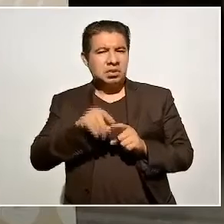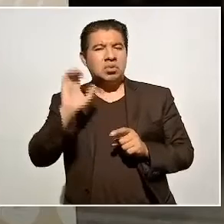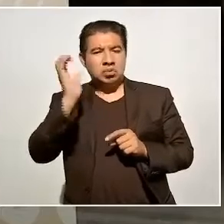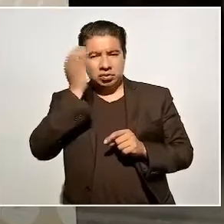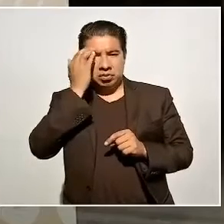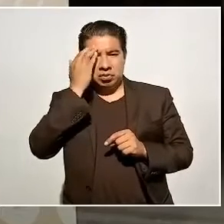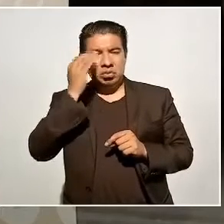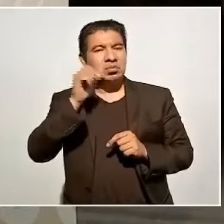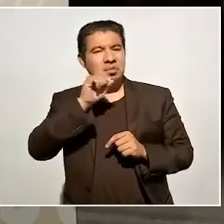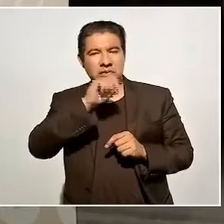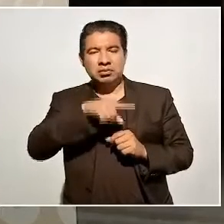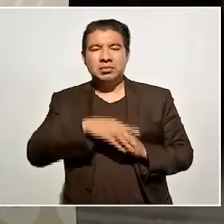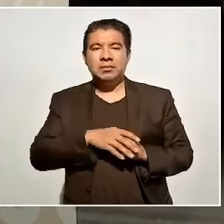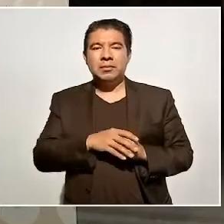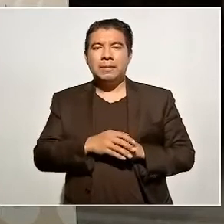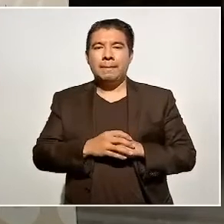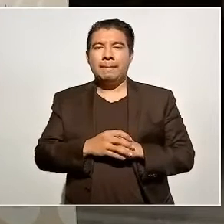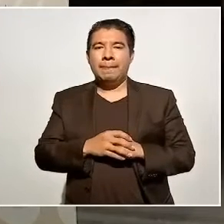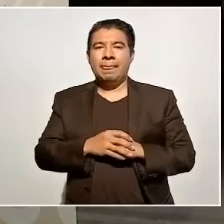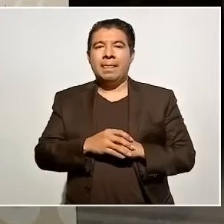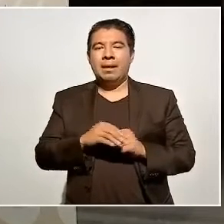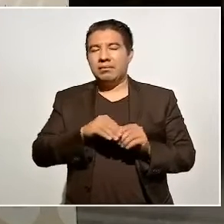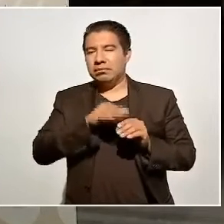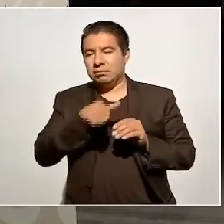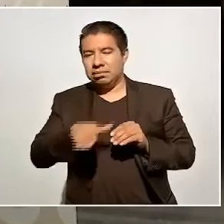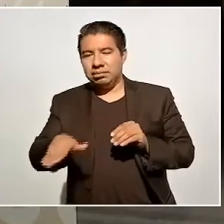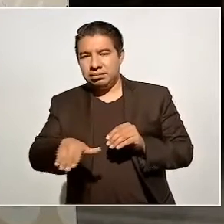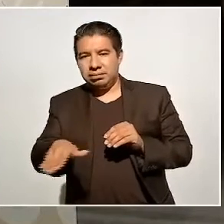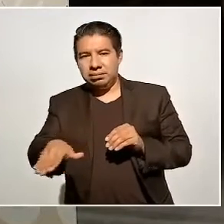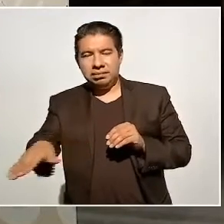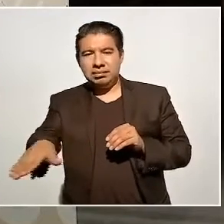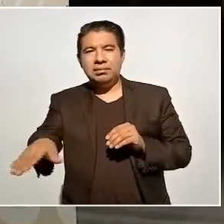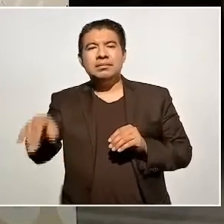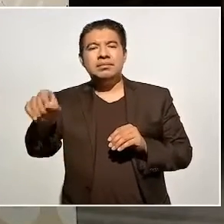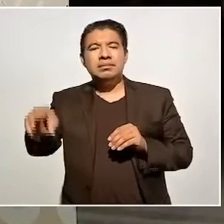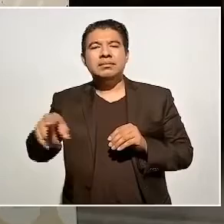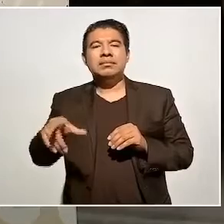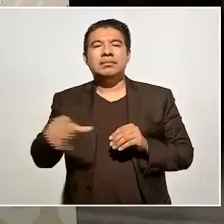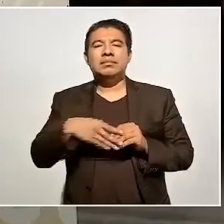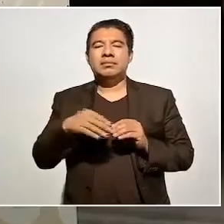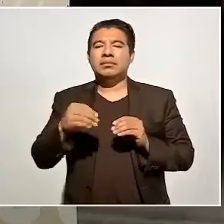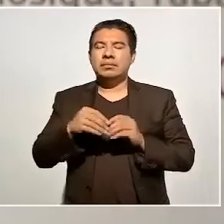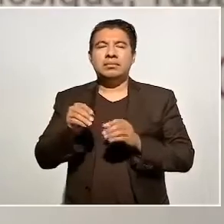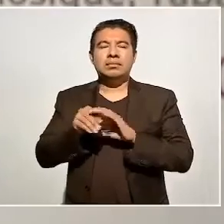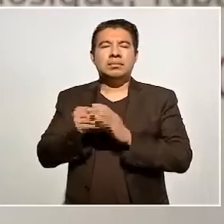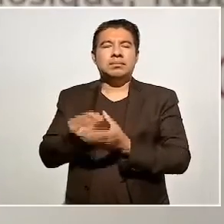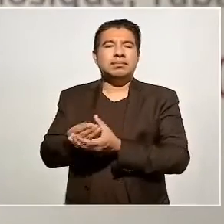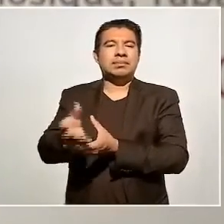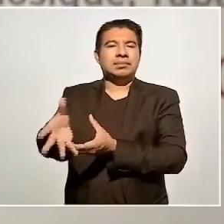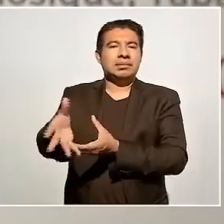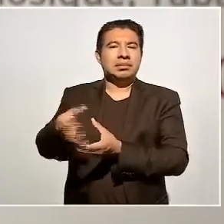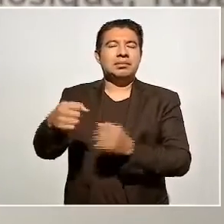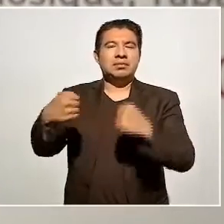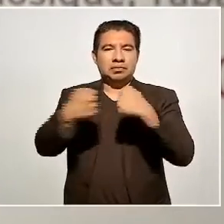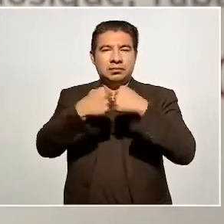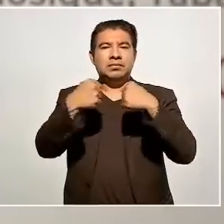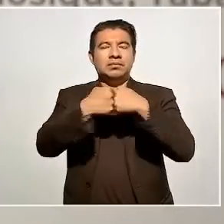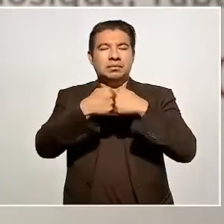y hacia abajo hasta la desembocadura en